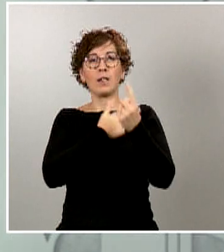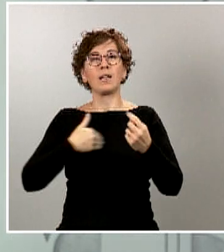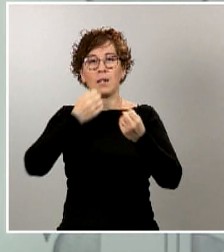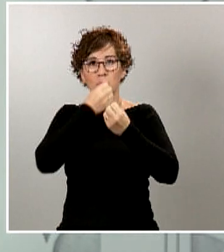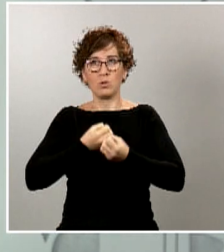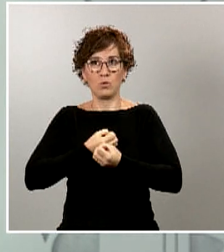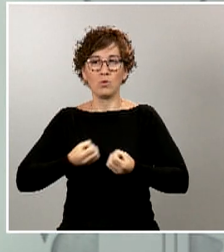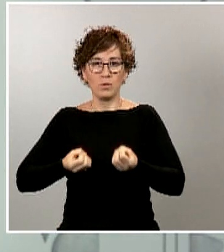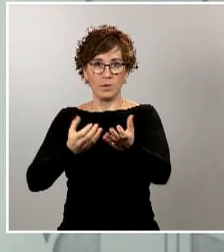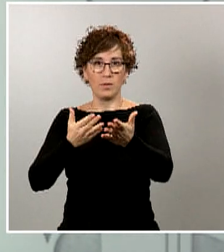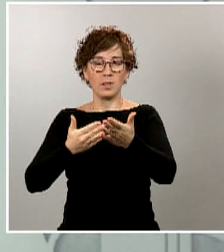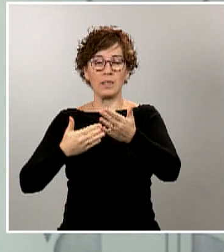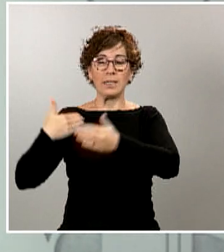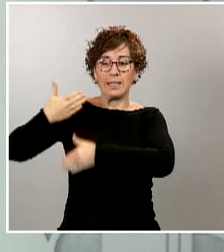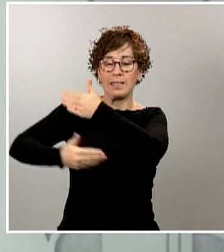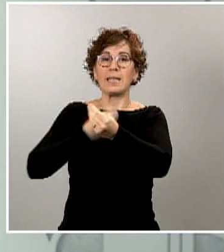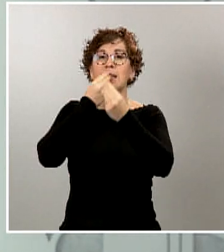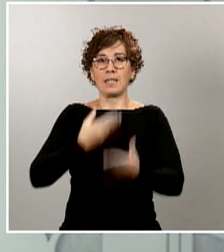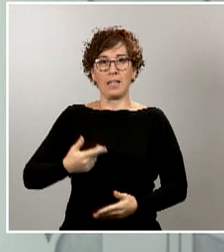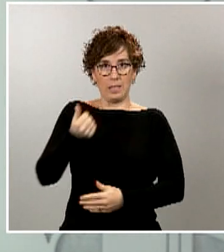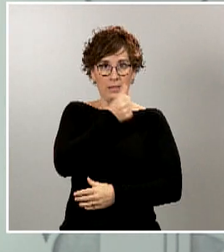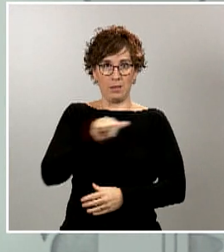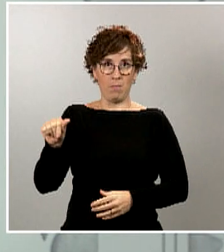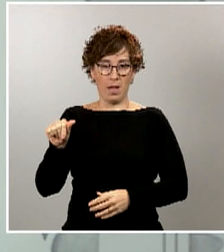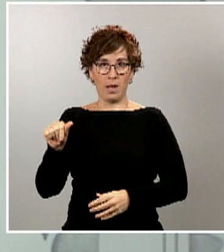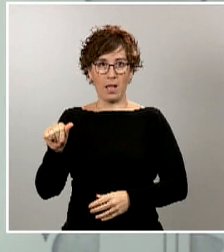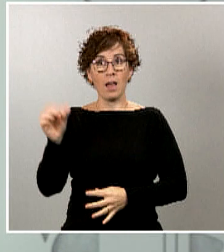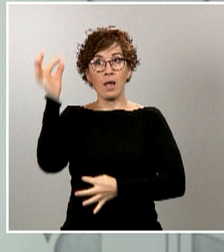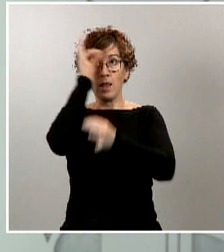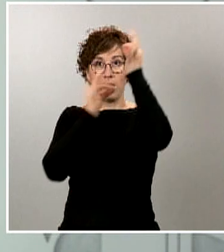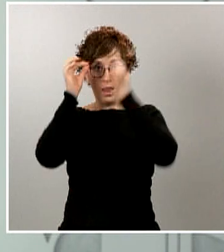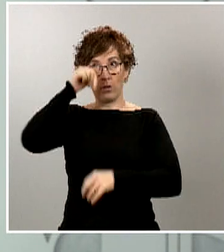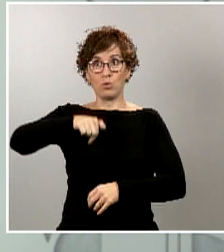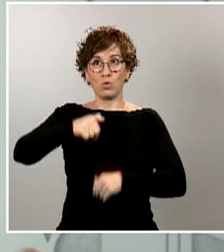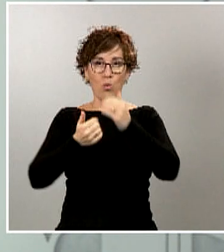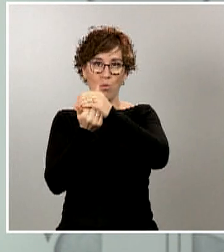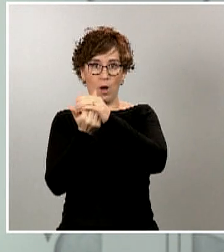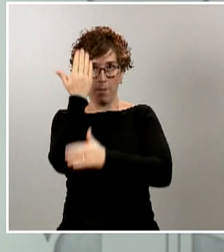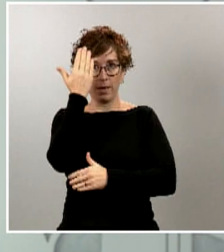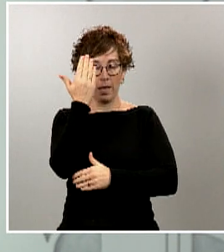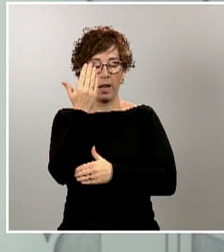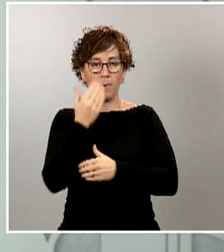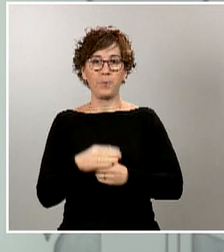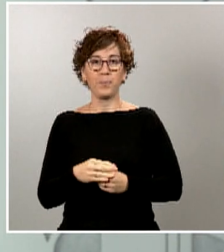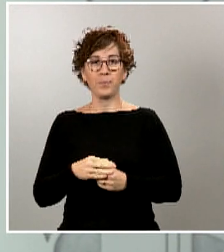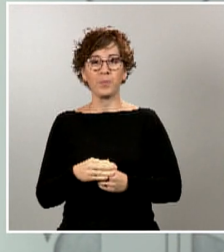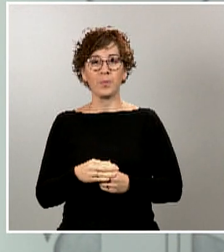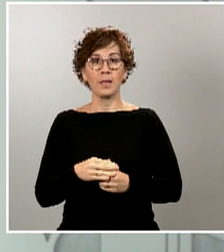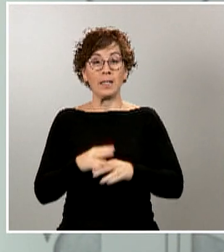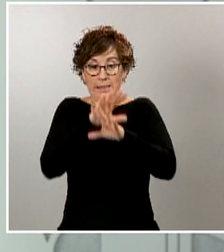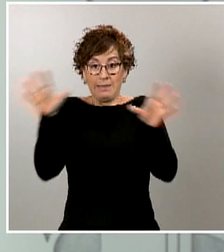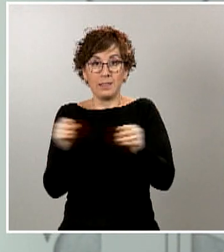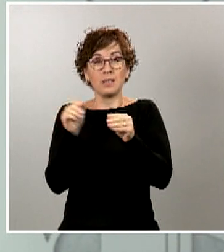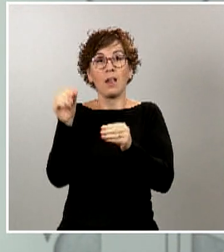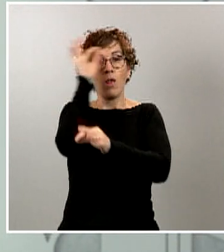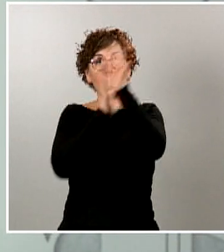de la semana y los datos que hemos conocido esta mañana. Son unos datos, los de toda la semana y los que hemos hecho públicos